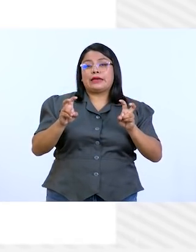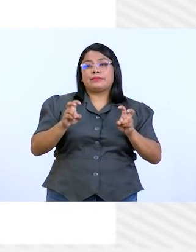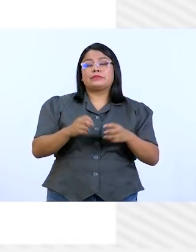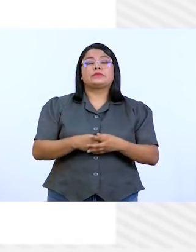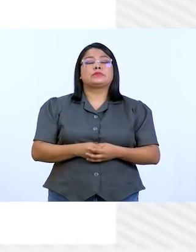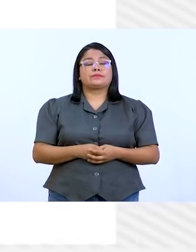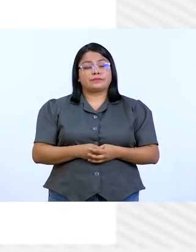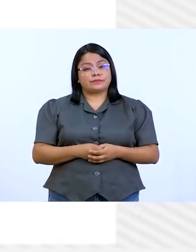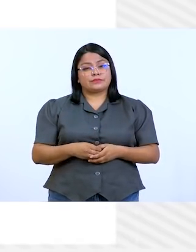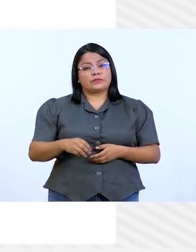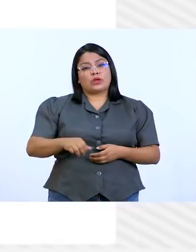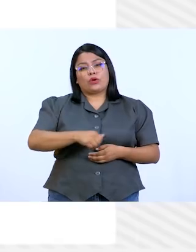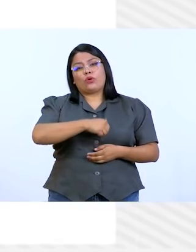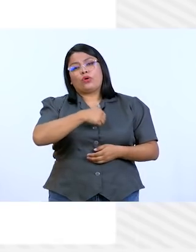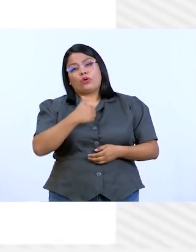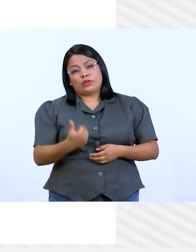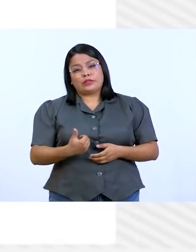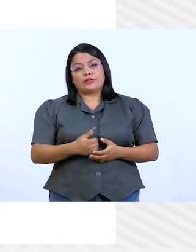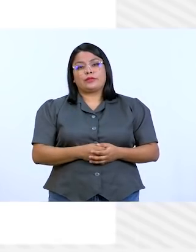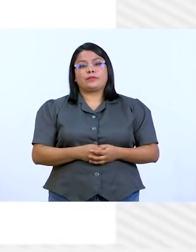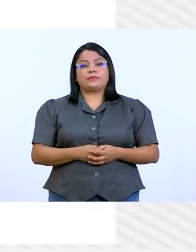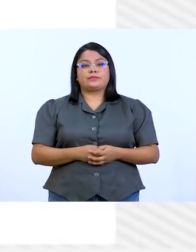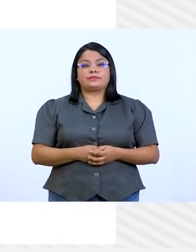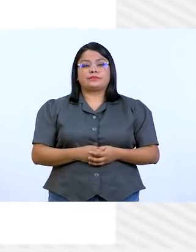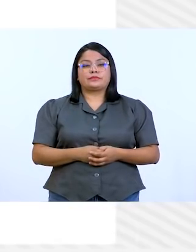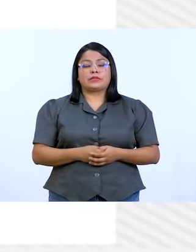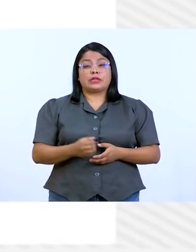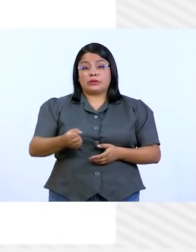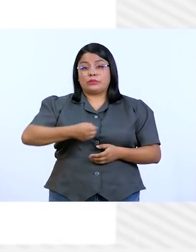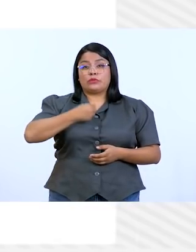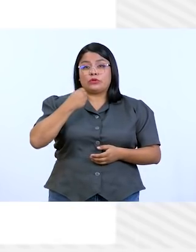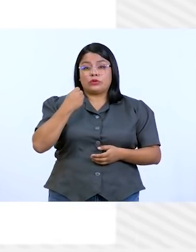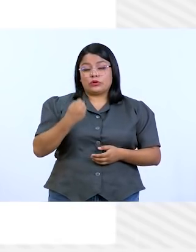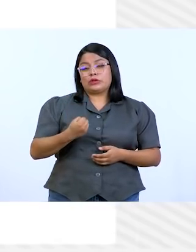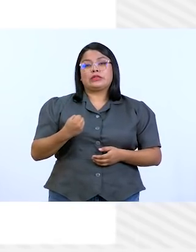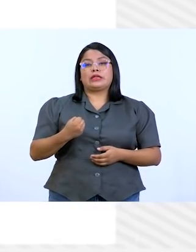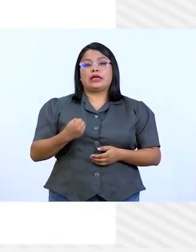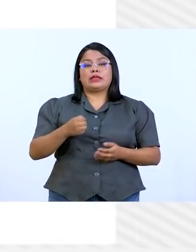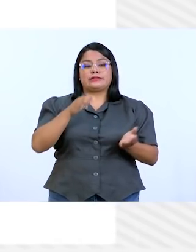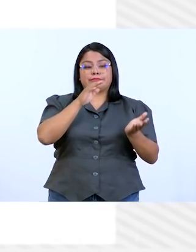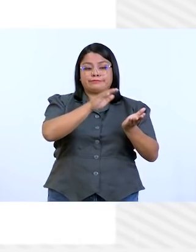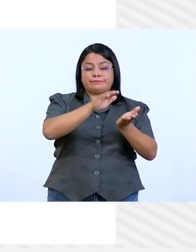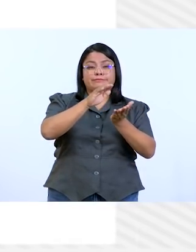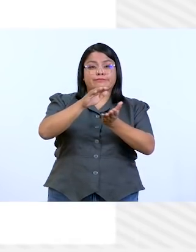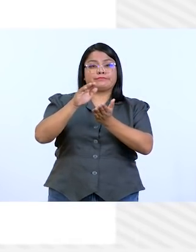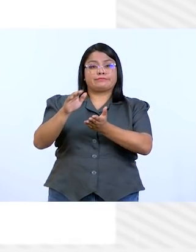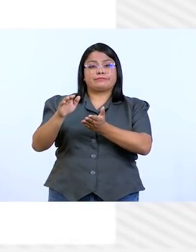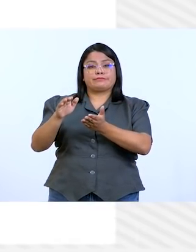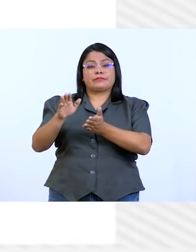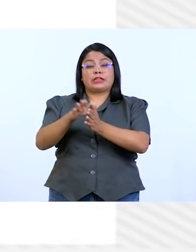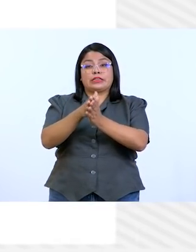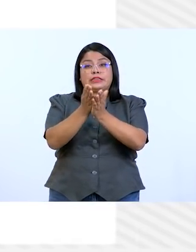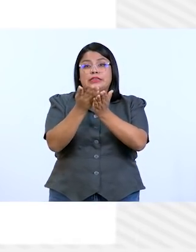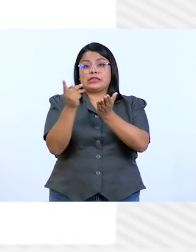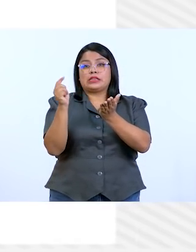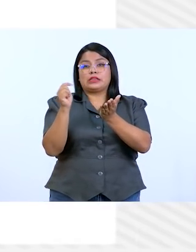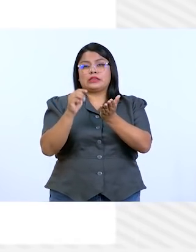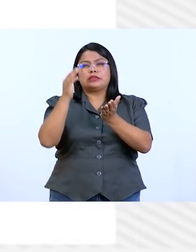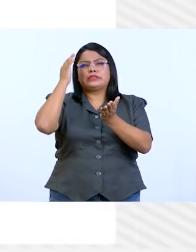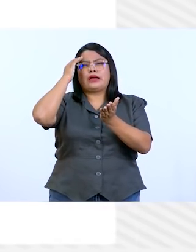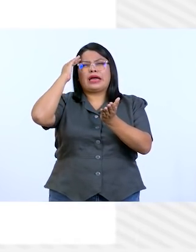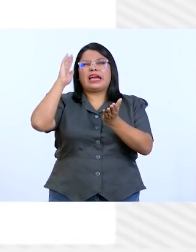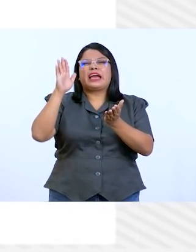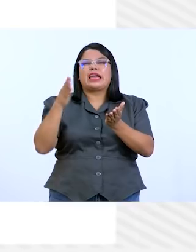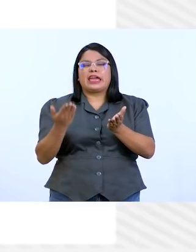los contenidos. Otro elemento sumamente importante en cada una de las secciones es ¿qué